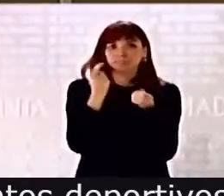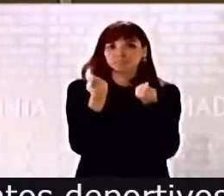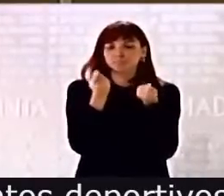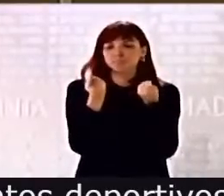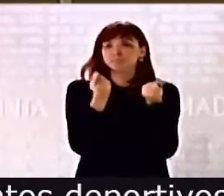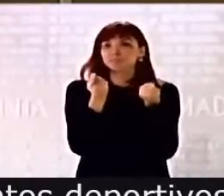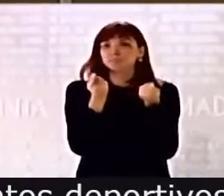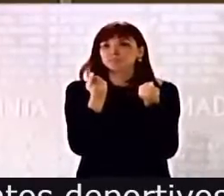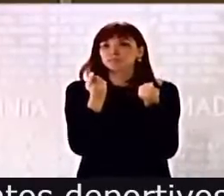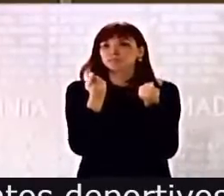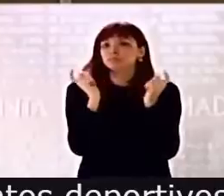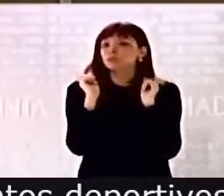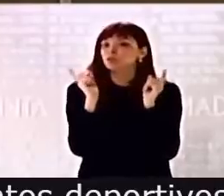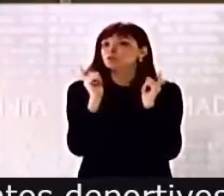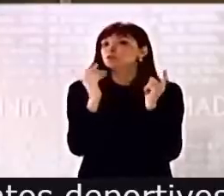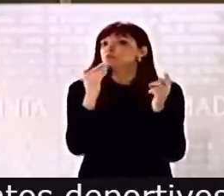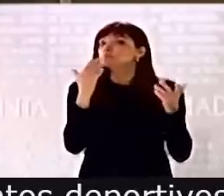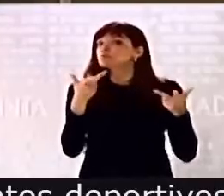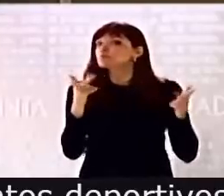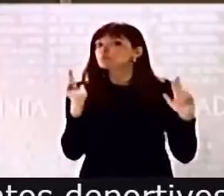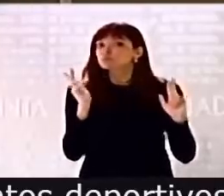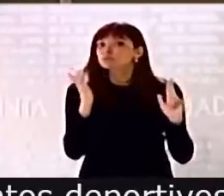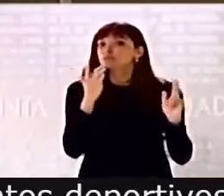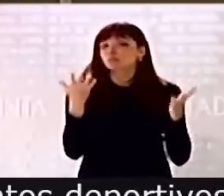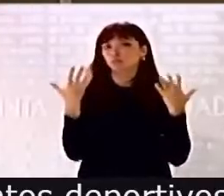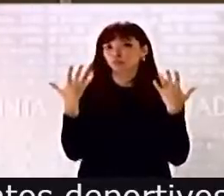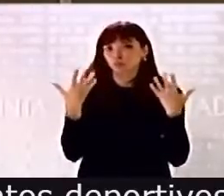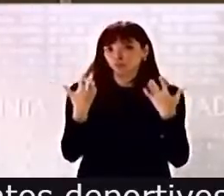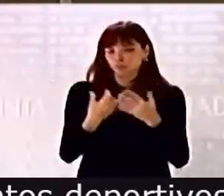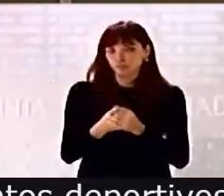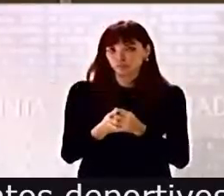estará permitido en aquellos que se celebren al aire libre.